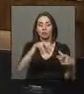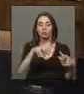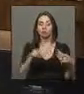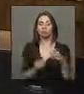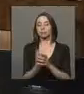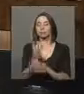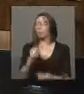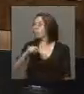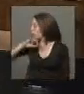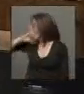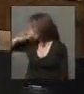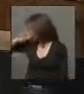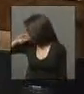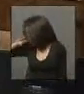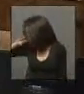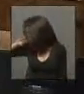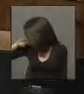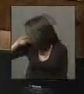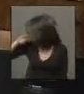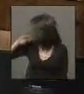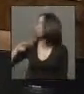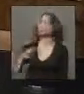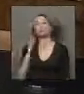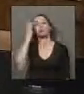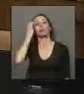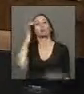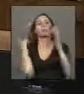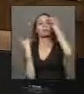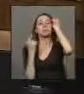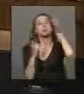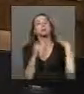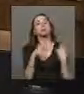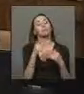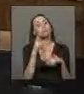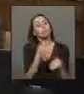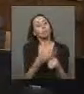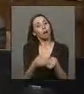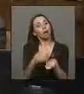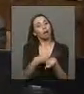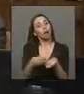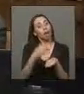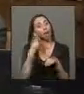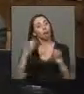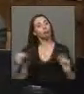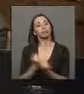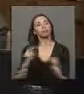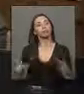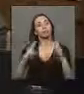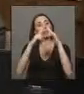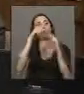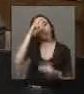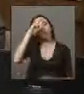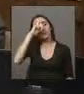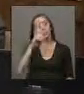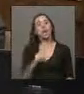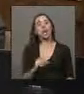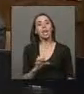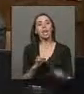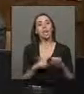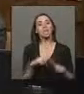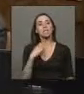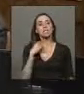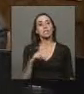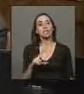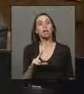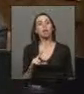Ezequiel González Cortés. Hospital pediátrico que ha sufrido atrasos considerables sin ninguna justificación. Sin